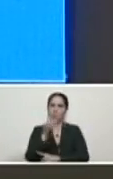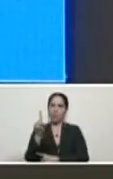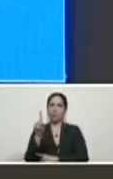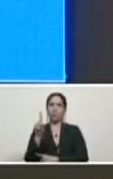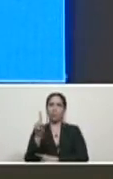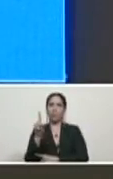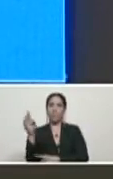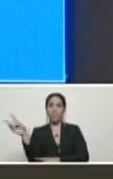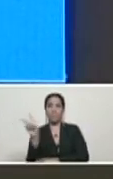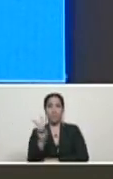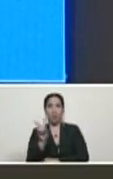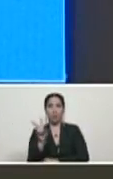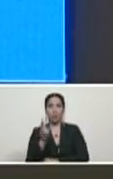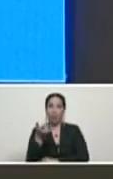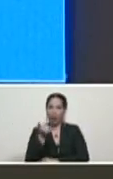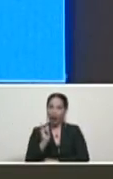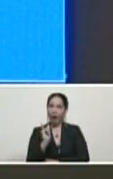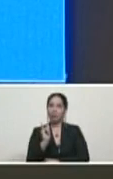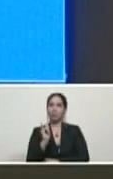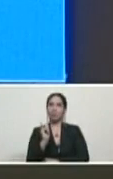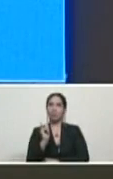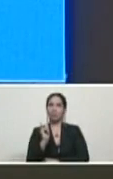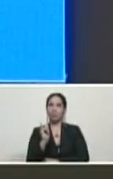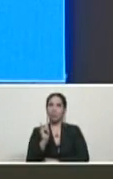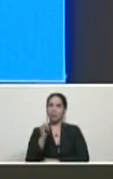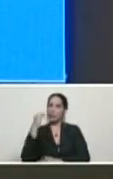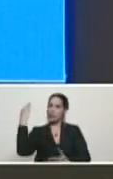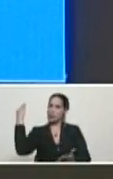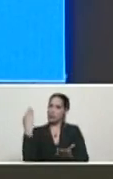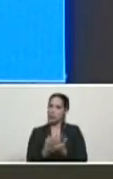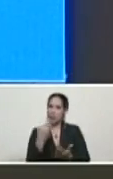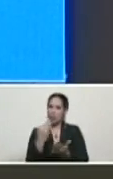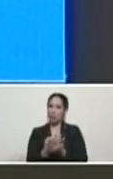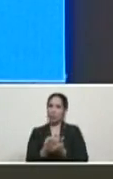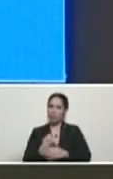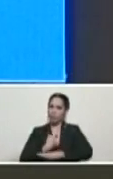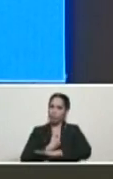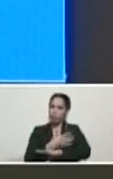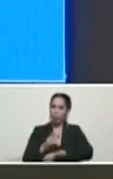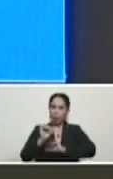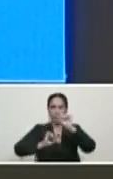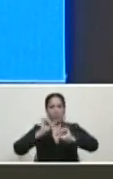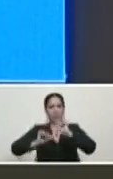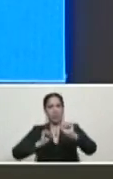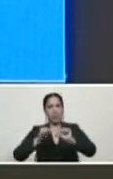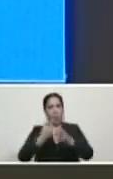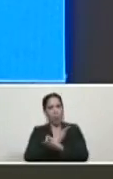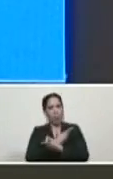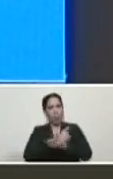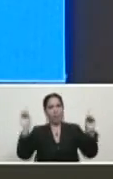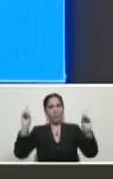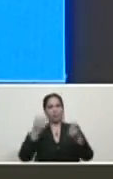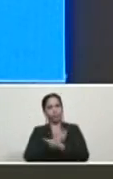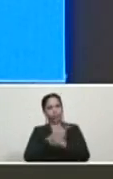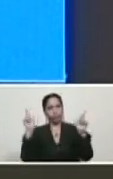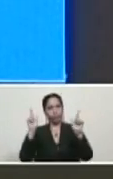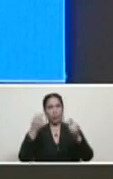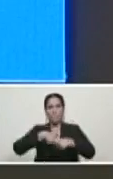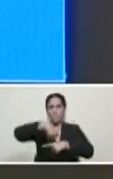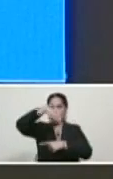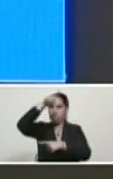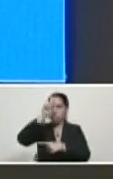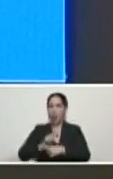En Venezuela hay y habrá por todo este siglo una democracia libre,